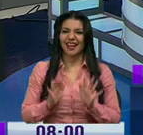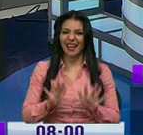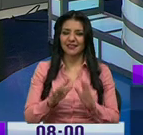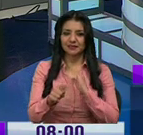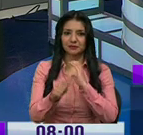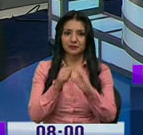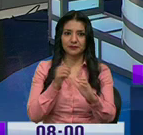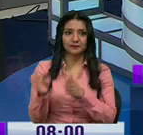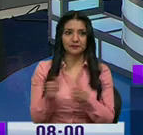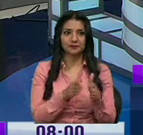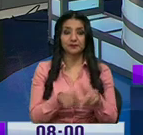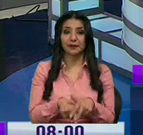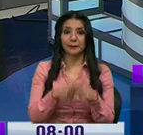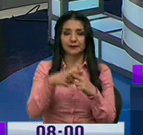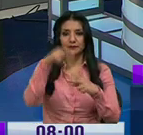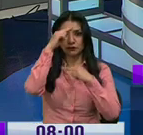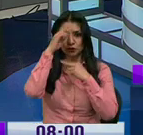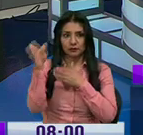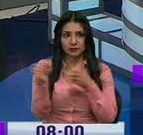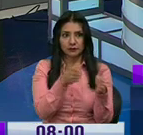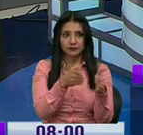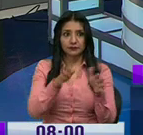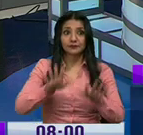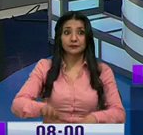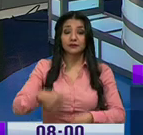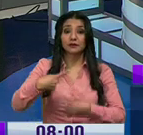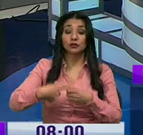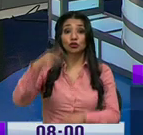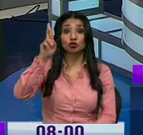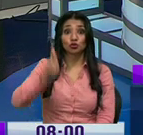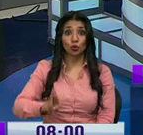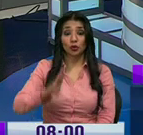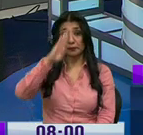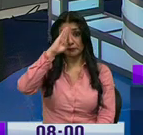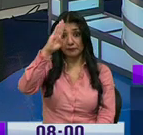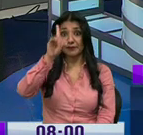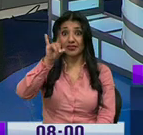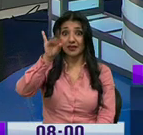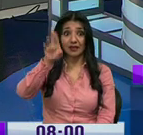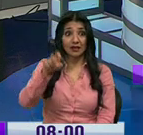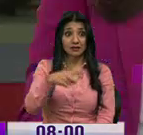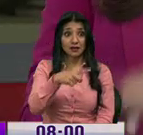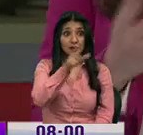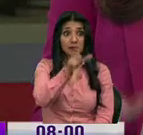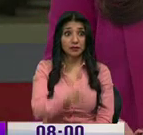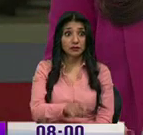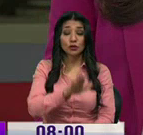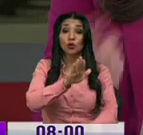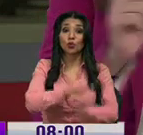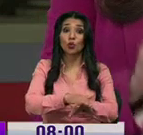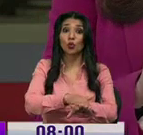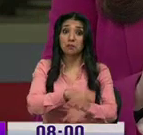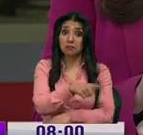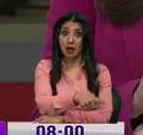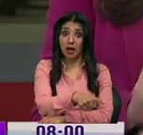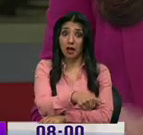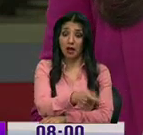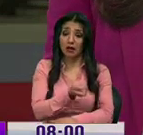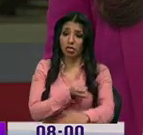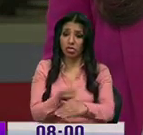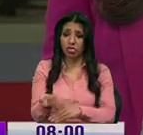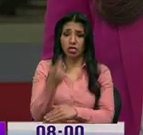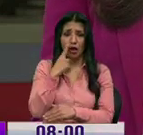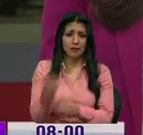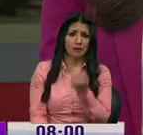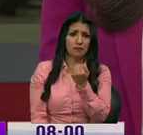Vamos a empezar con las noticias y les contamos que en el sur de Quito, agentes de la DINASER capturaron al presunto responsable de asesinar y también incinerar a un hombre.